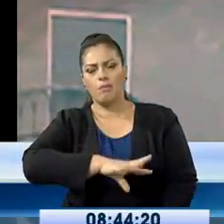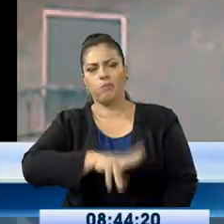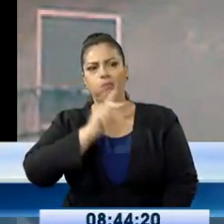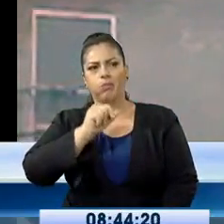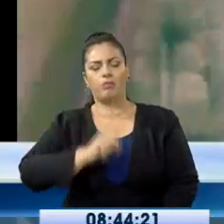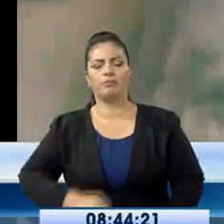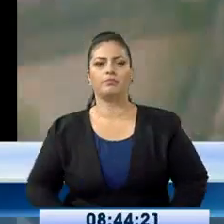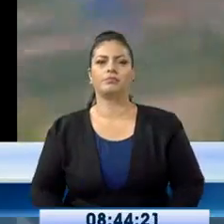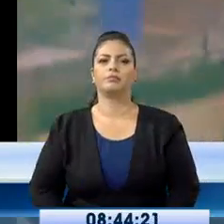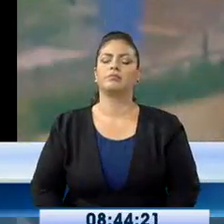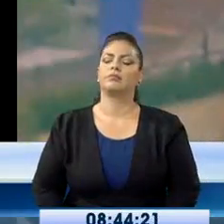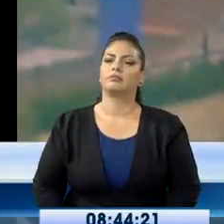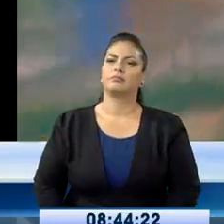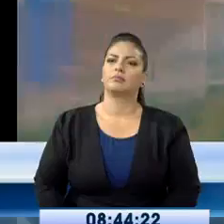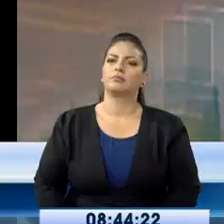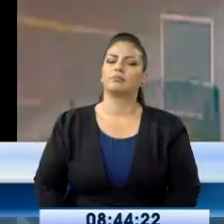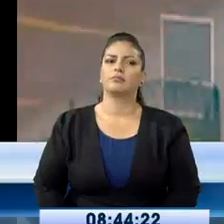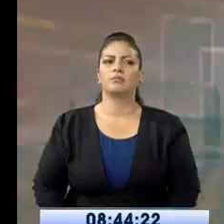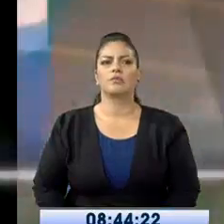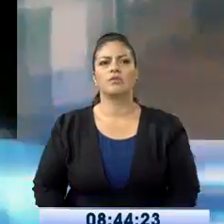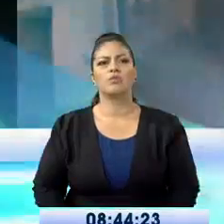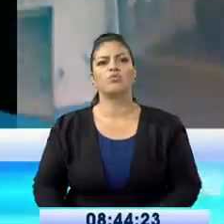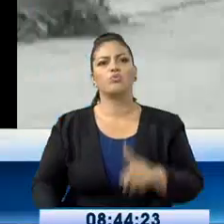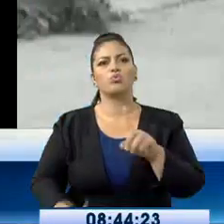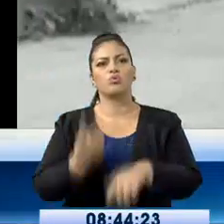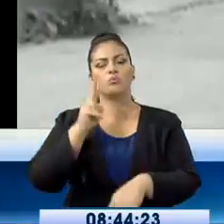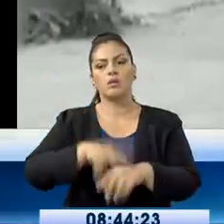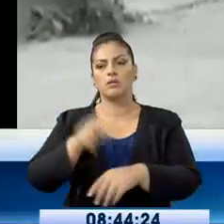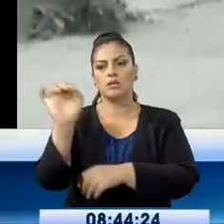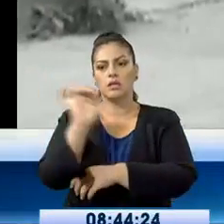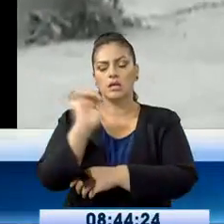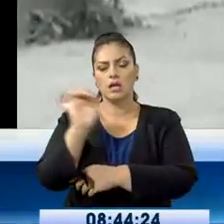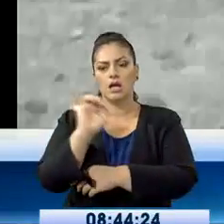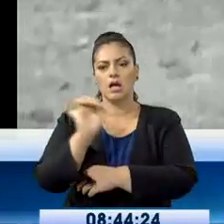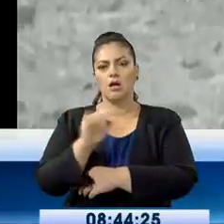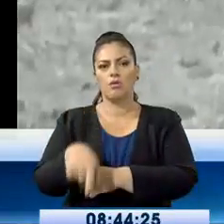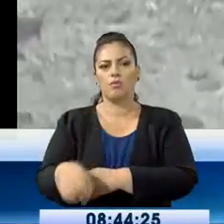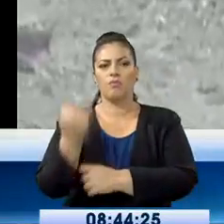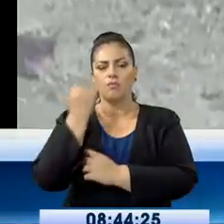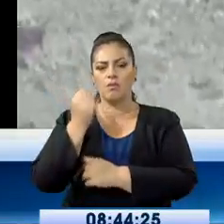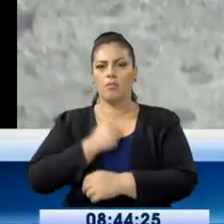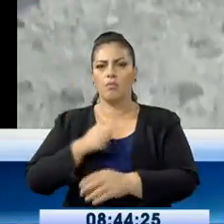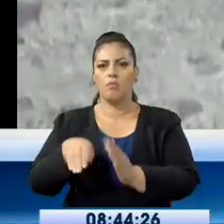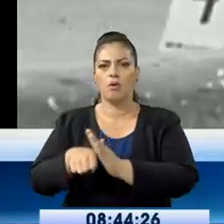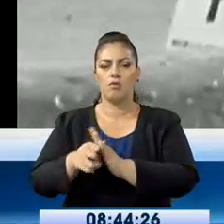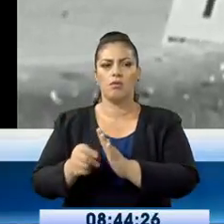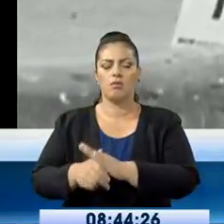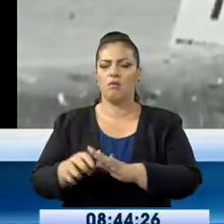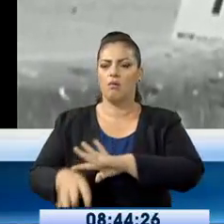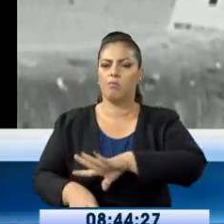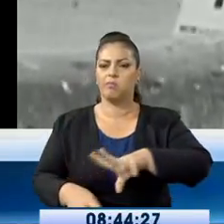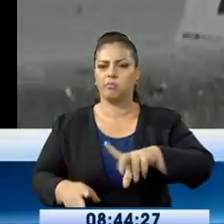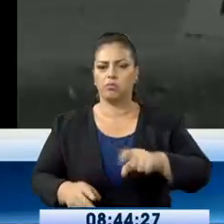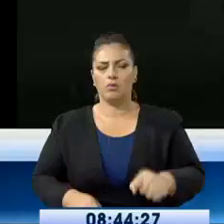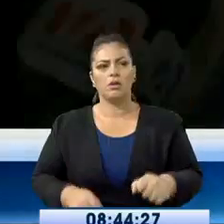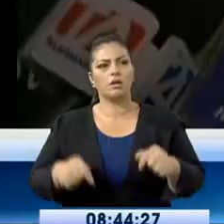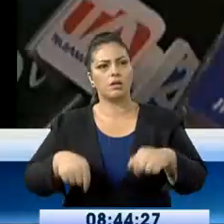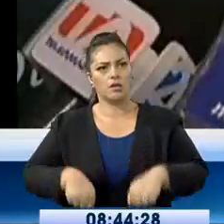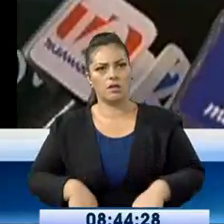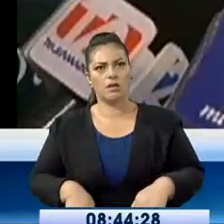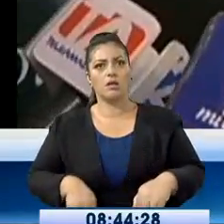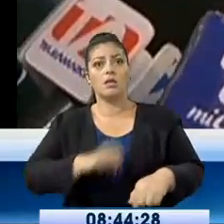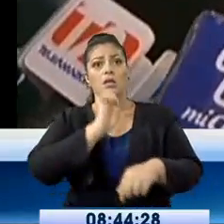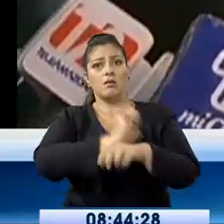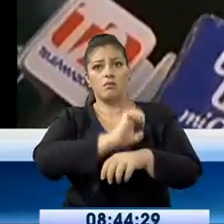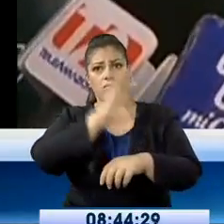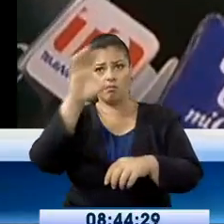asaltar a los blindados se ha suscitado en 2 ocasiones en Guayaquil y en 5 en total a nivel nacional, se planifican nuevas estrategias. Entonces no puede